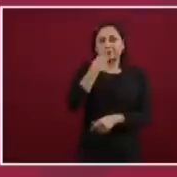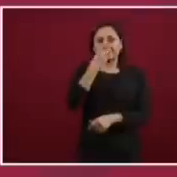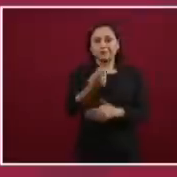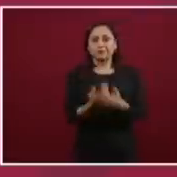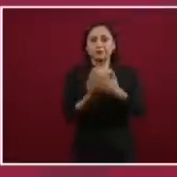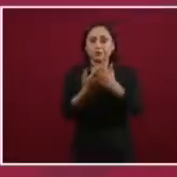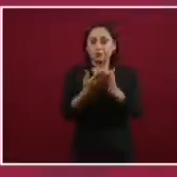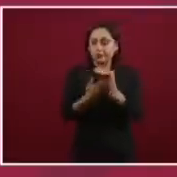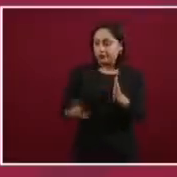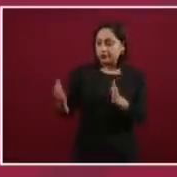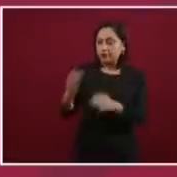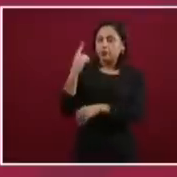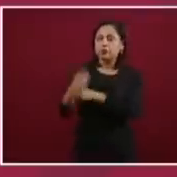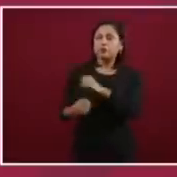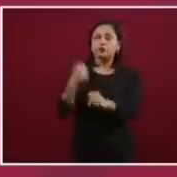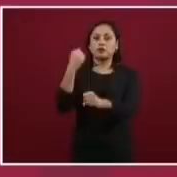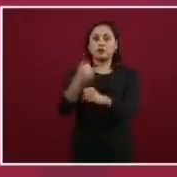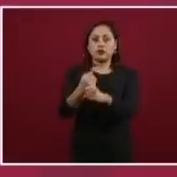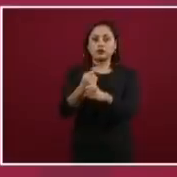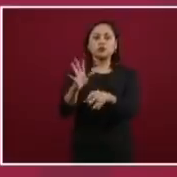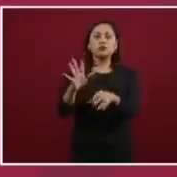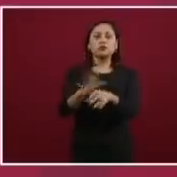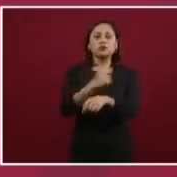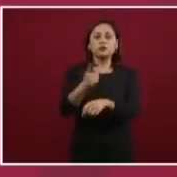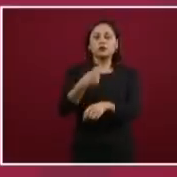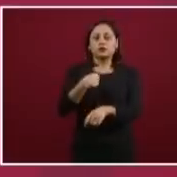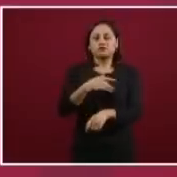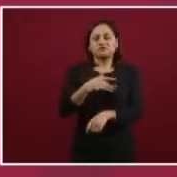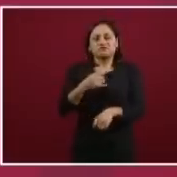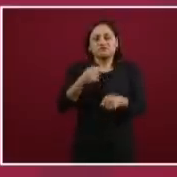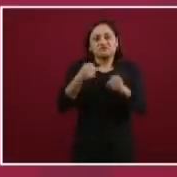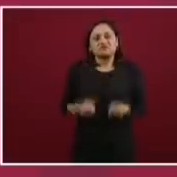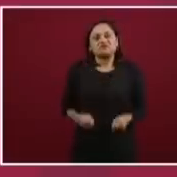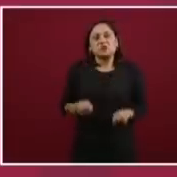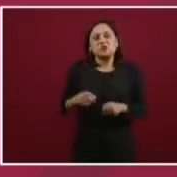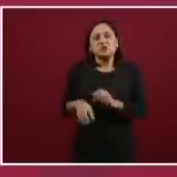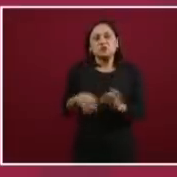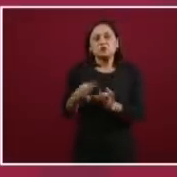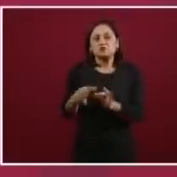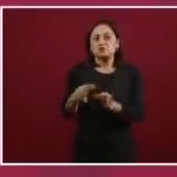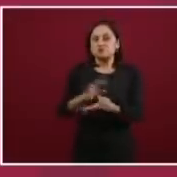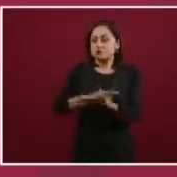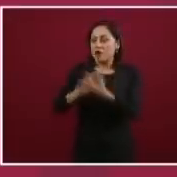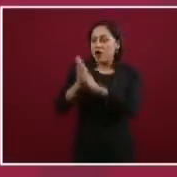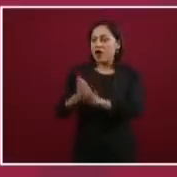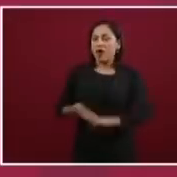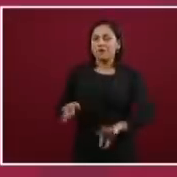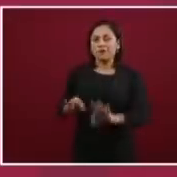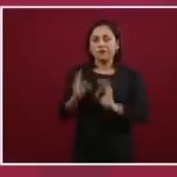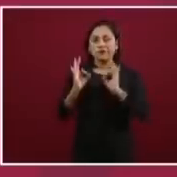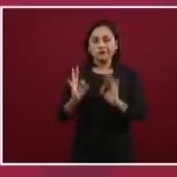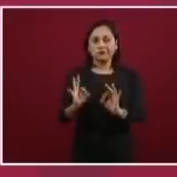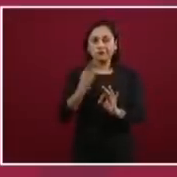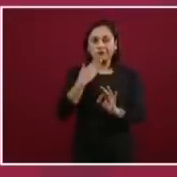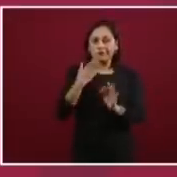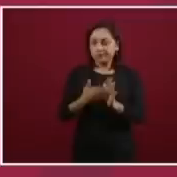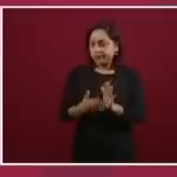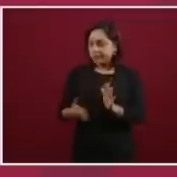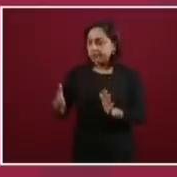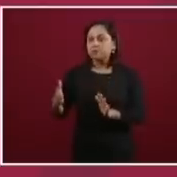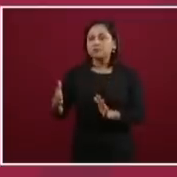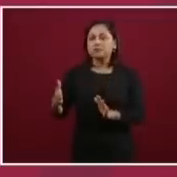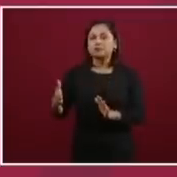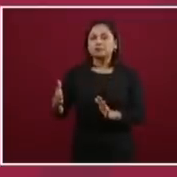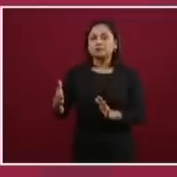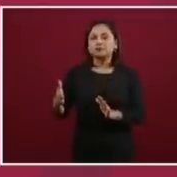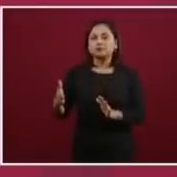porque como va a funcionar el nuevo modelo entonces